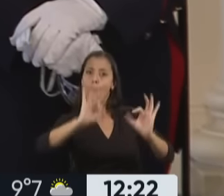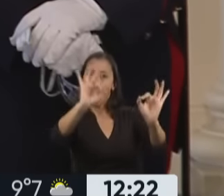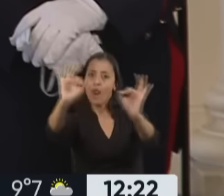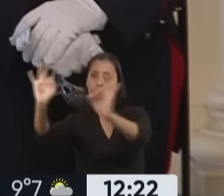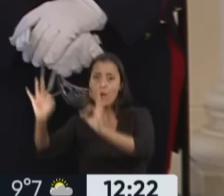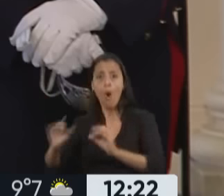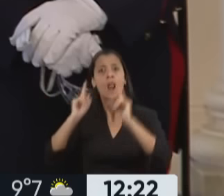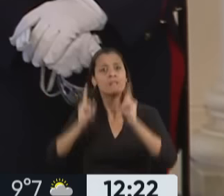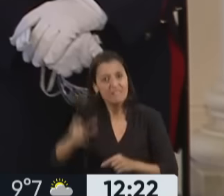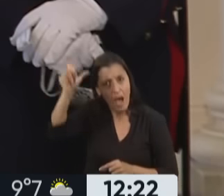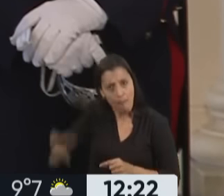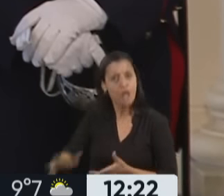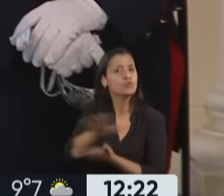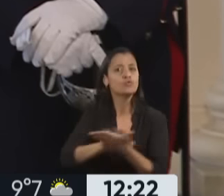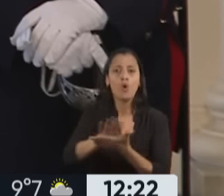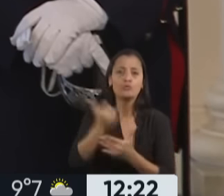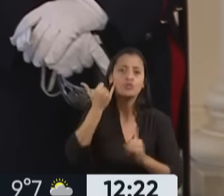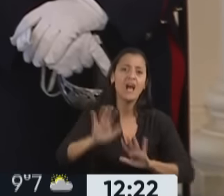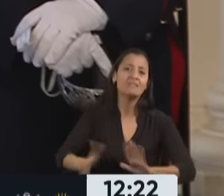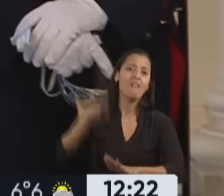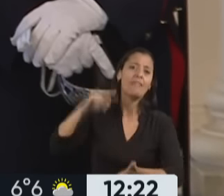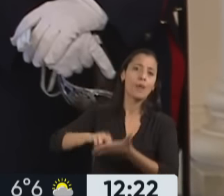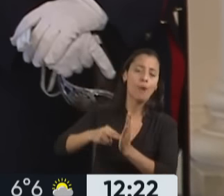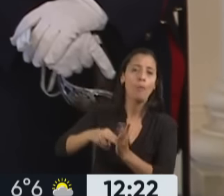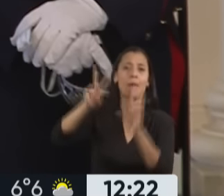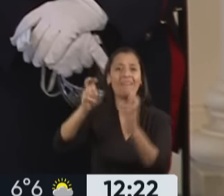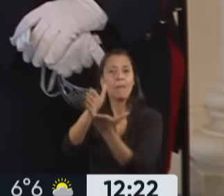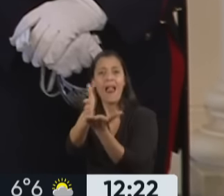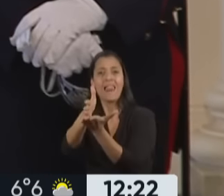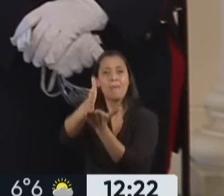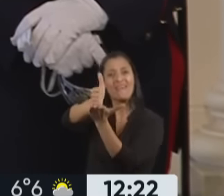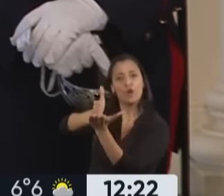todos los problemas limítrofes que tenía Argentina, ¿no?